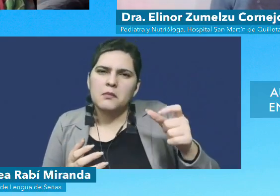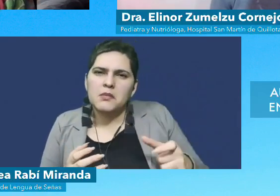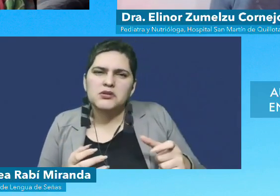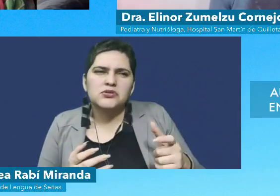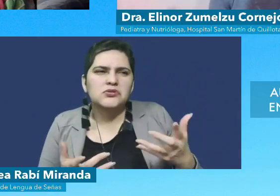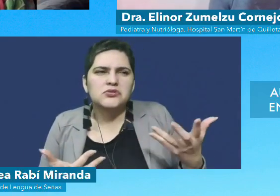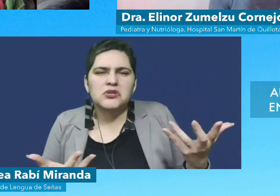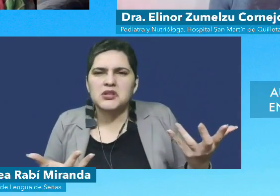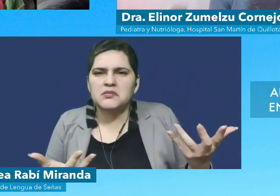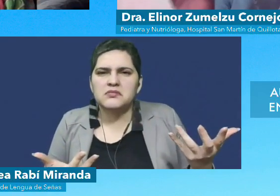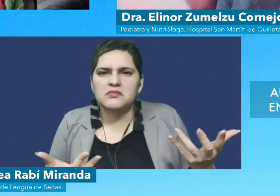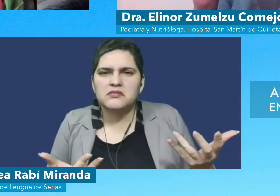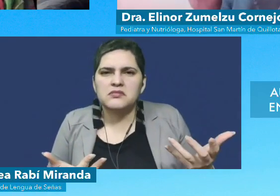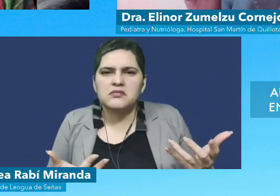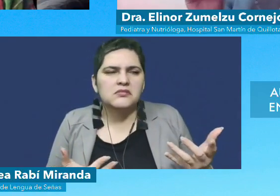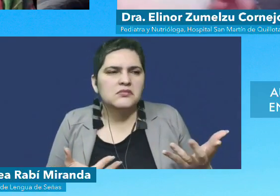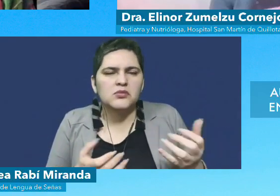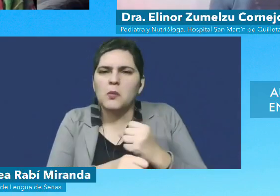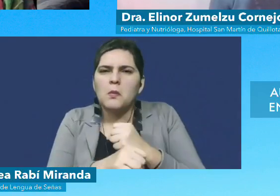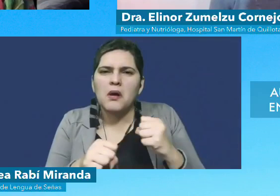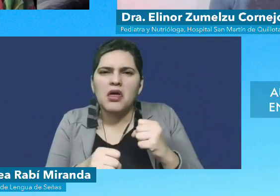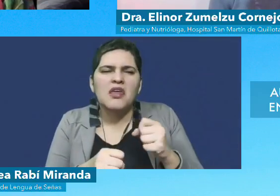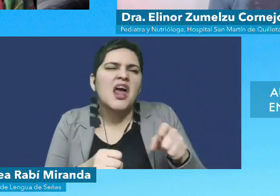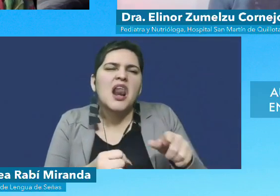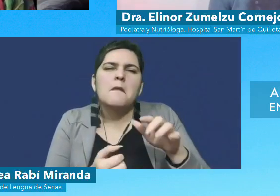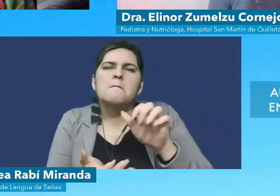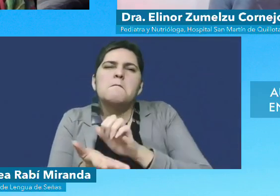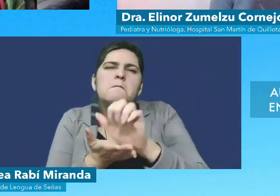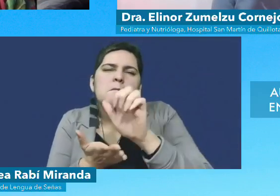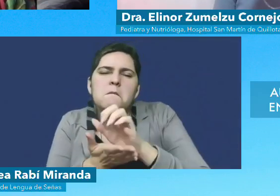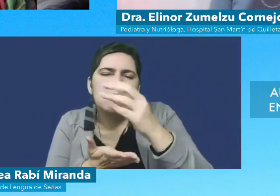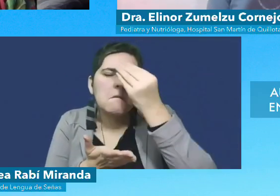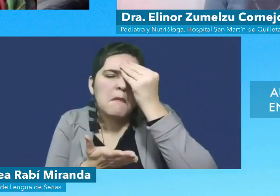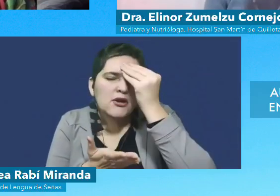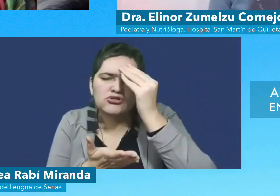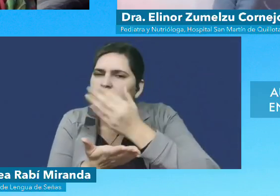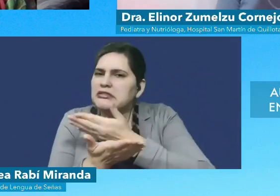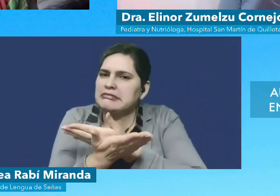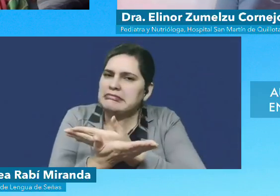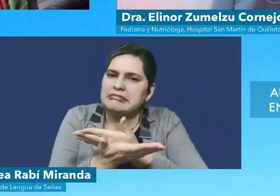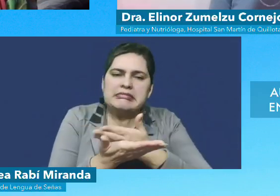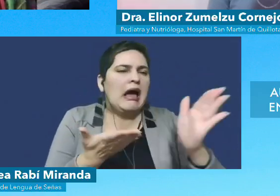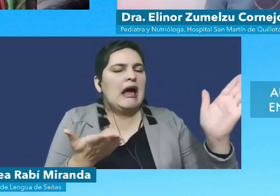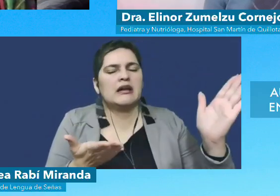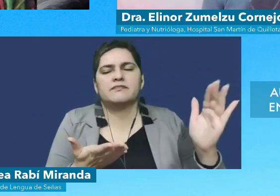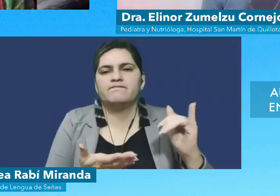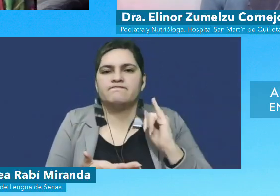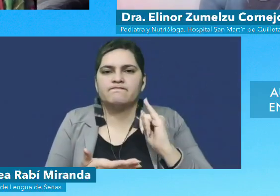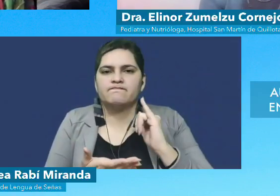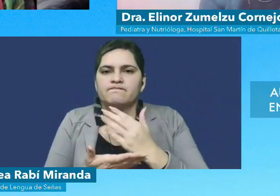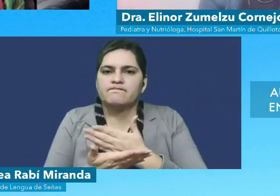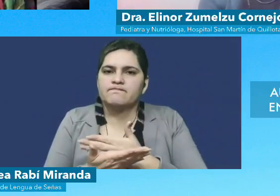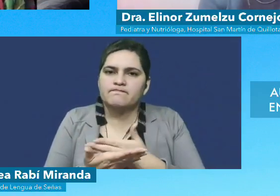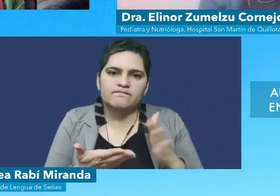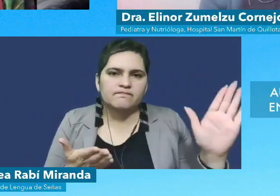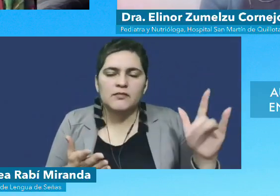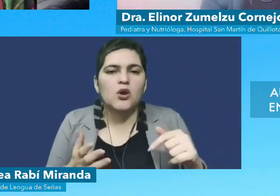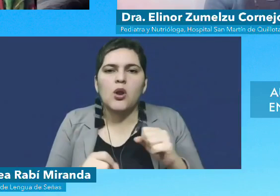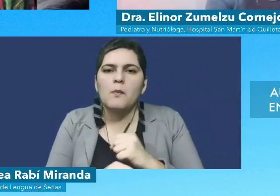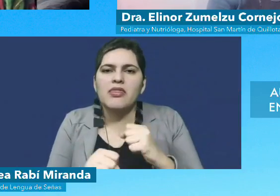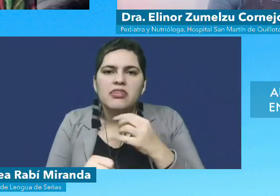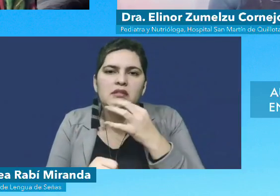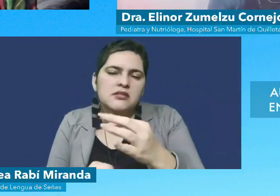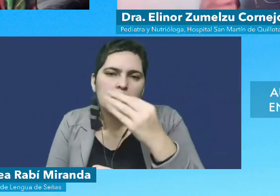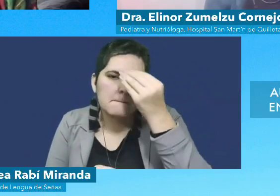es algo tratable, es una maña, y eso hay que sacarlo absolutamente del vocabulario, ¿ya? Claro, y lo otro que decía